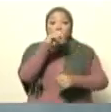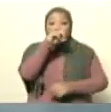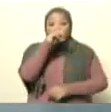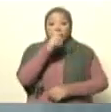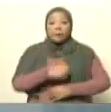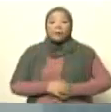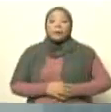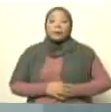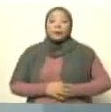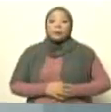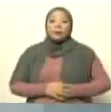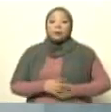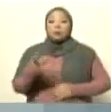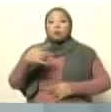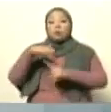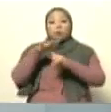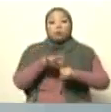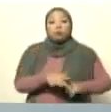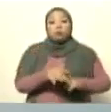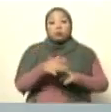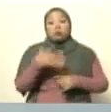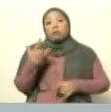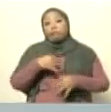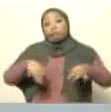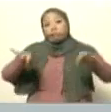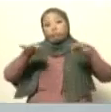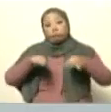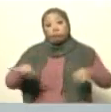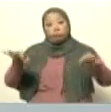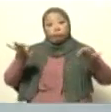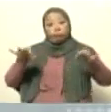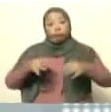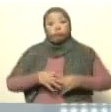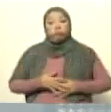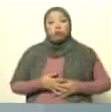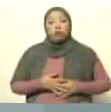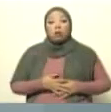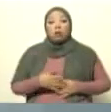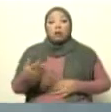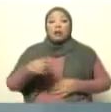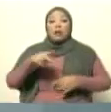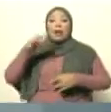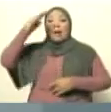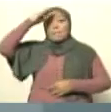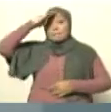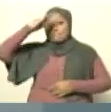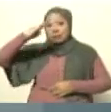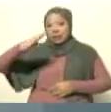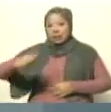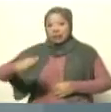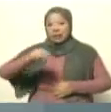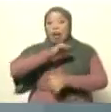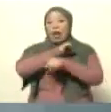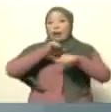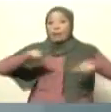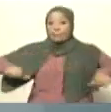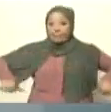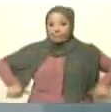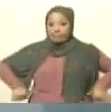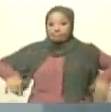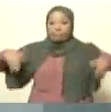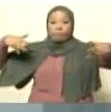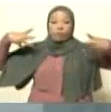migajas que el imperialismo le dejaba a la oligarquía venezolana. Eso vivieron, la Fuerza Armada exactamente igual.